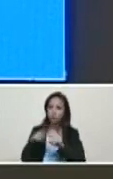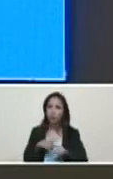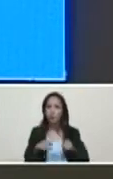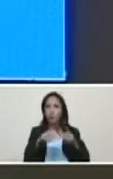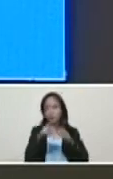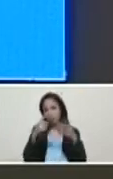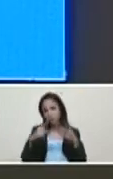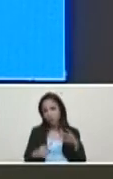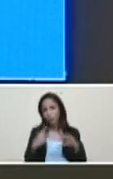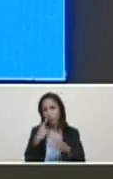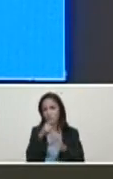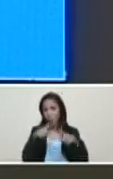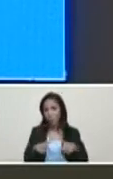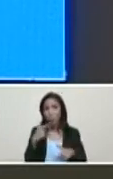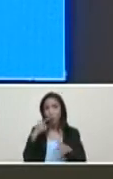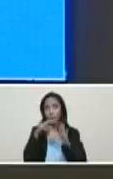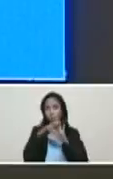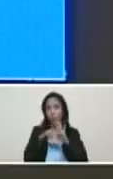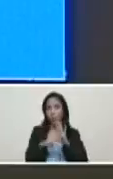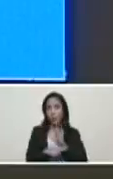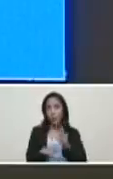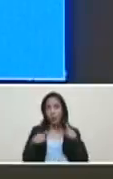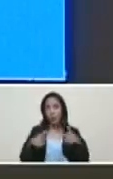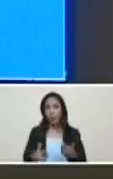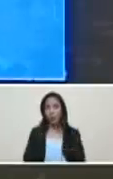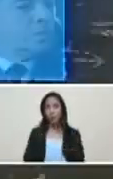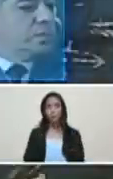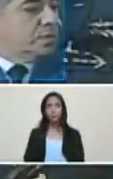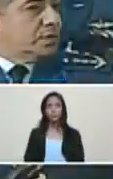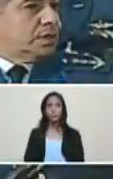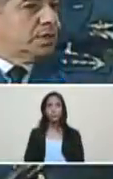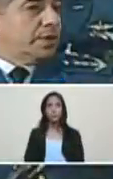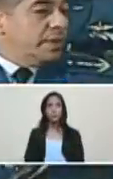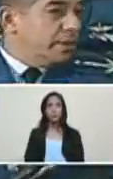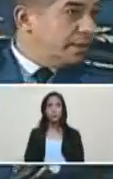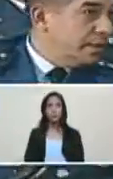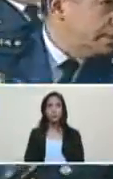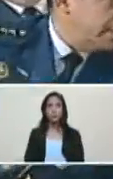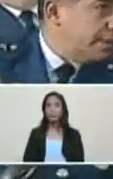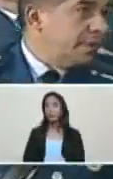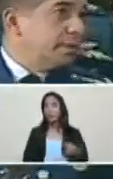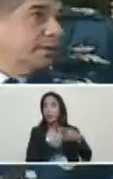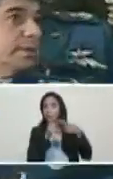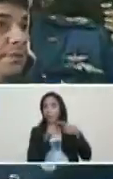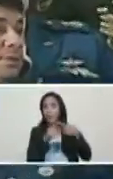medidas, quiero, bueno, felicitar